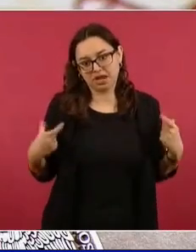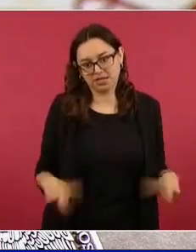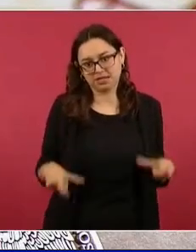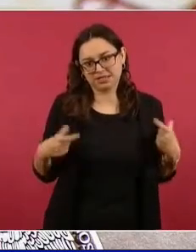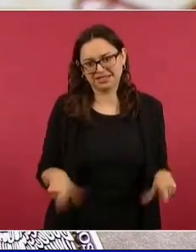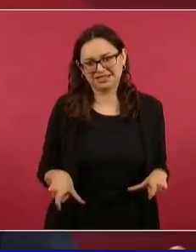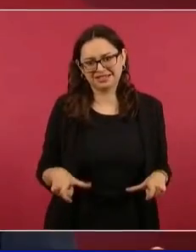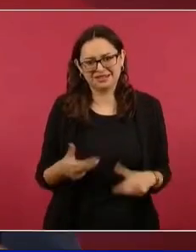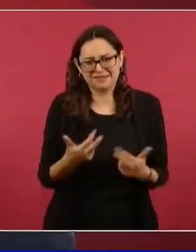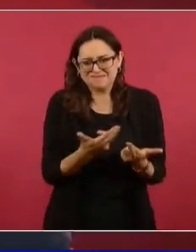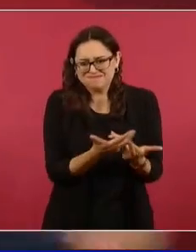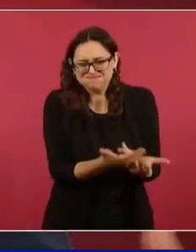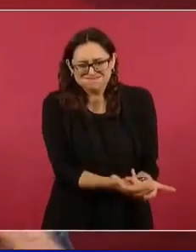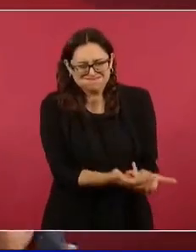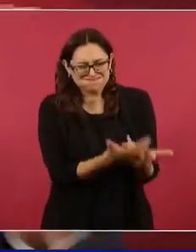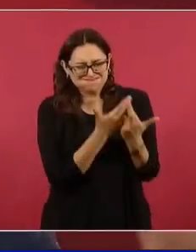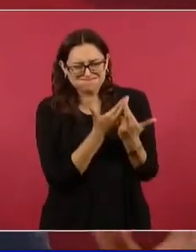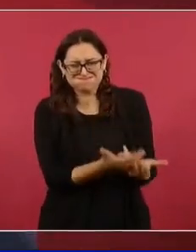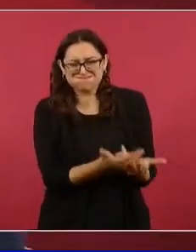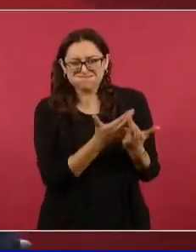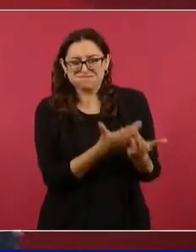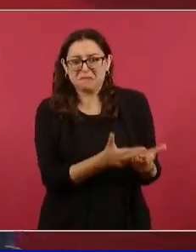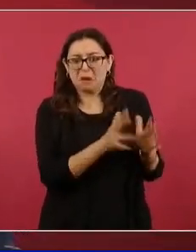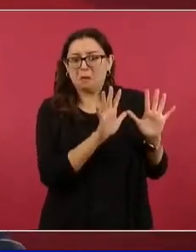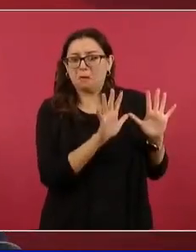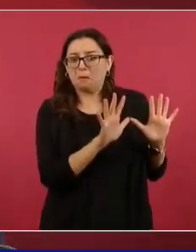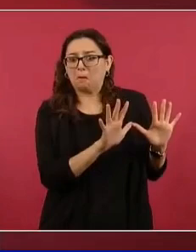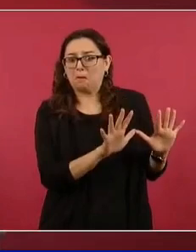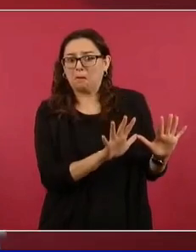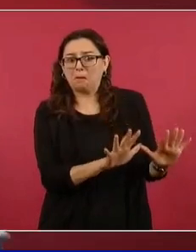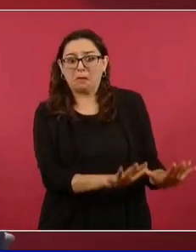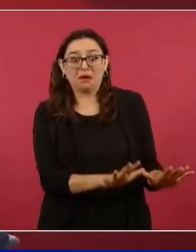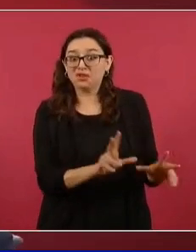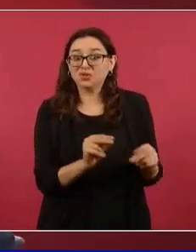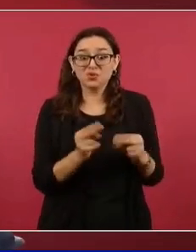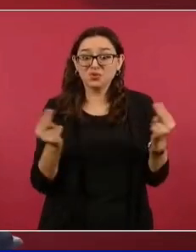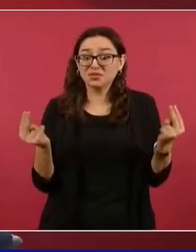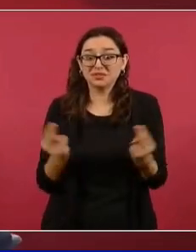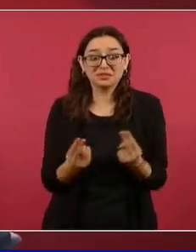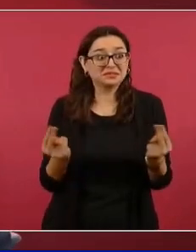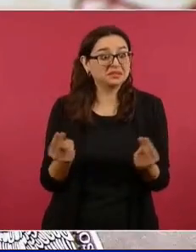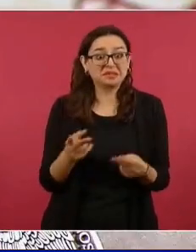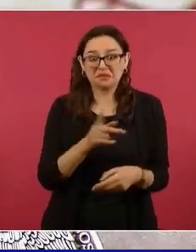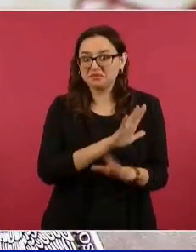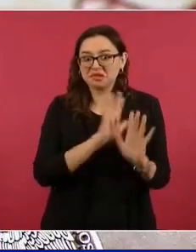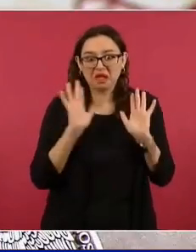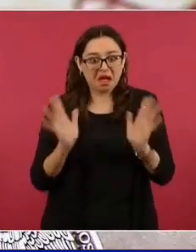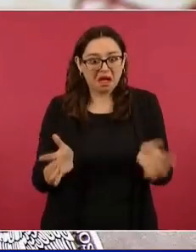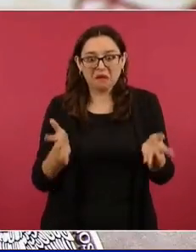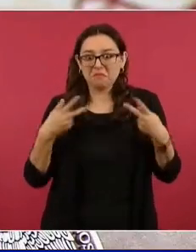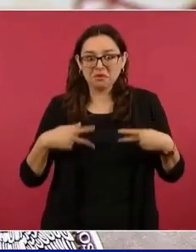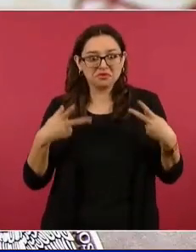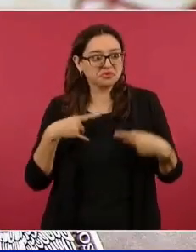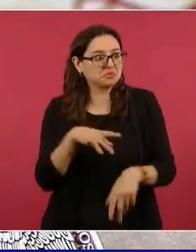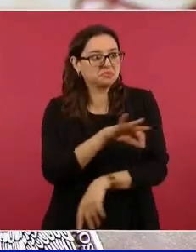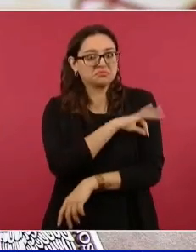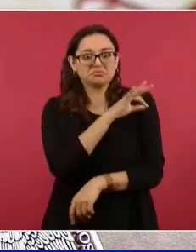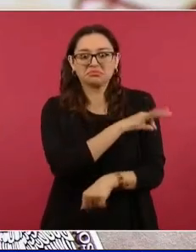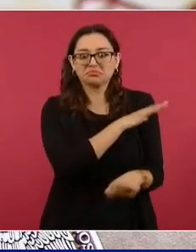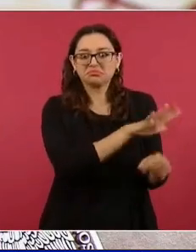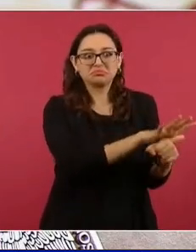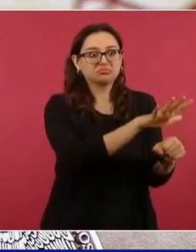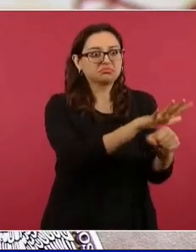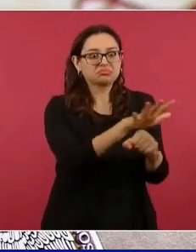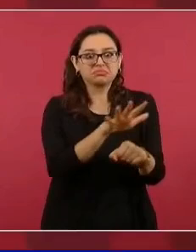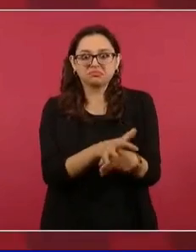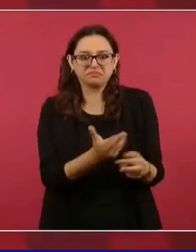impresionante, sobraron vacunas, sobraron y están ahí vacunas y una gran cantidad de países de ingresos altos están en un estado